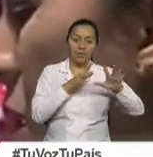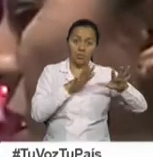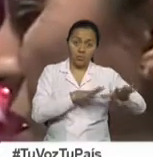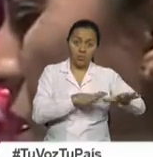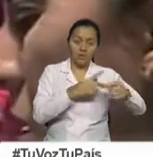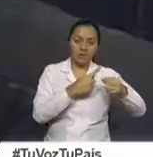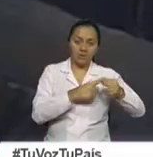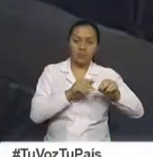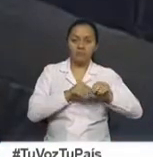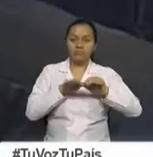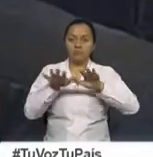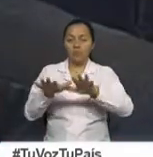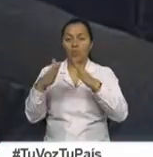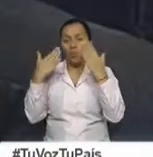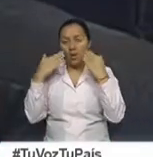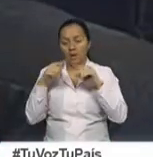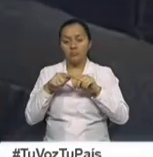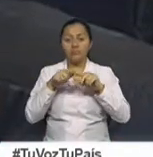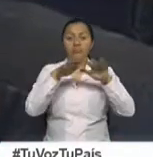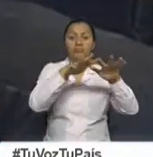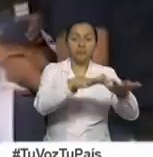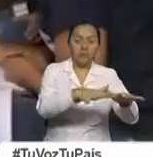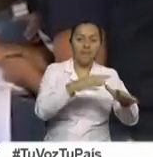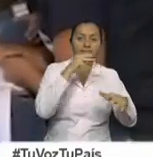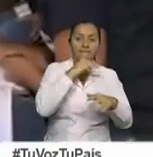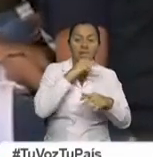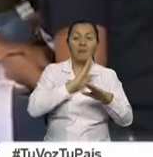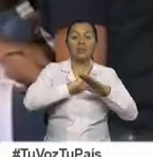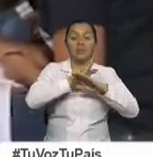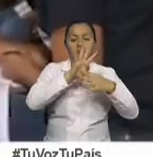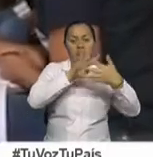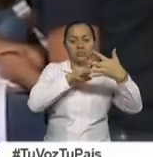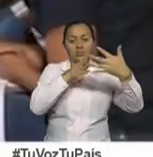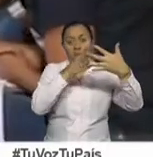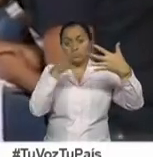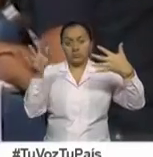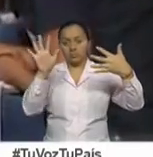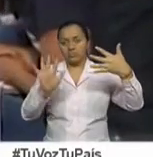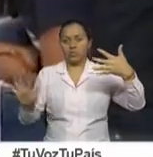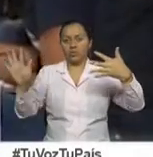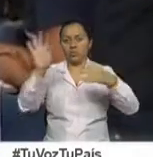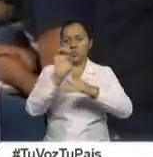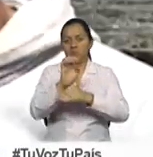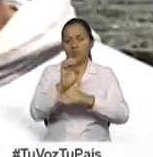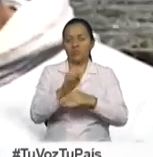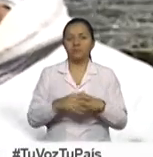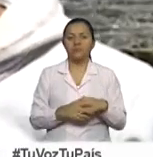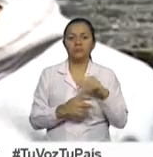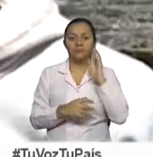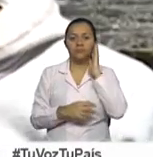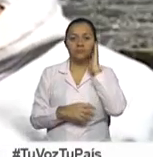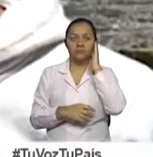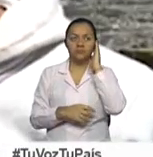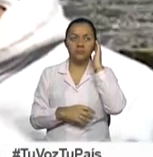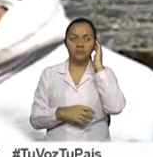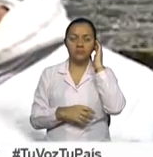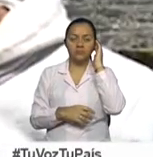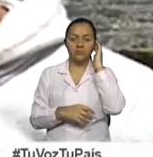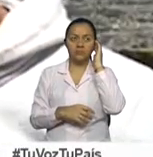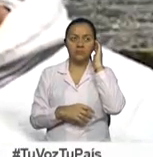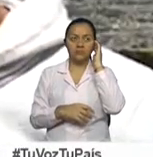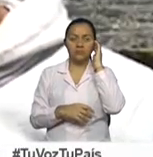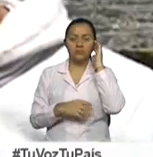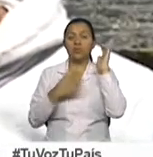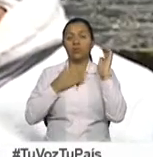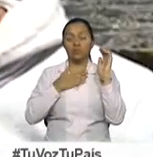y Manta y luego de forma programada al resto del país. Para mí un agradecimiento a todos